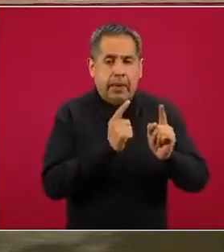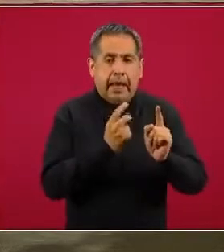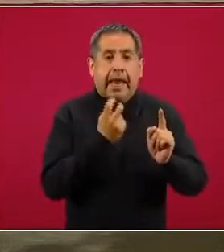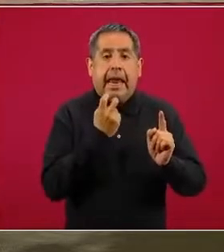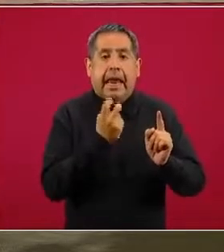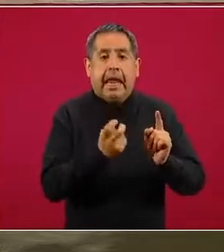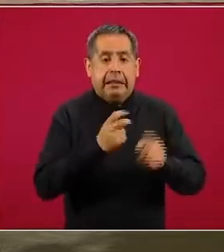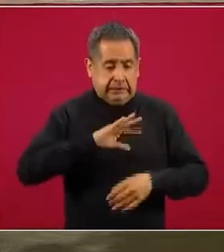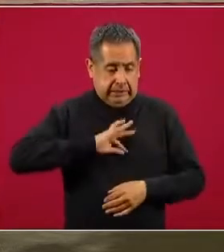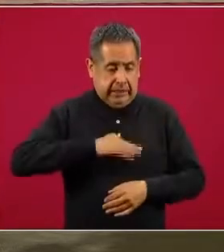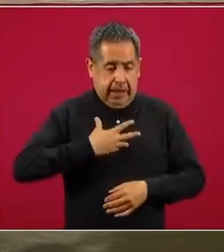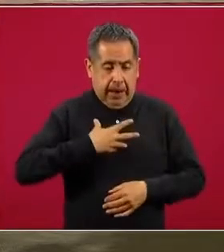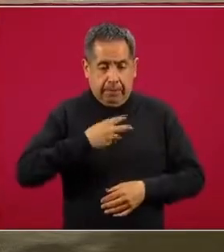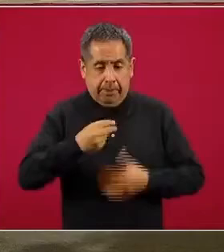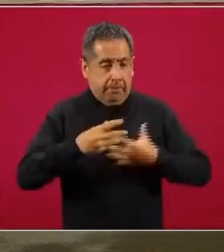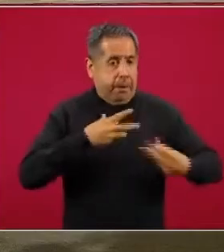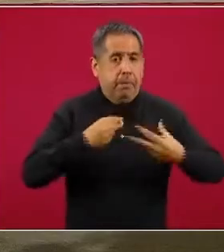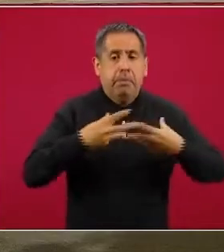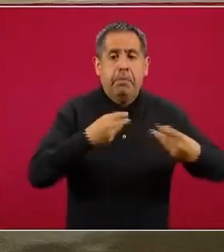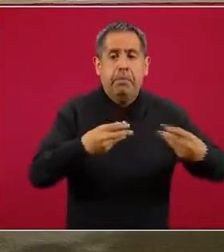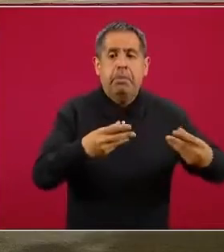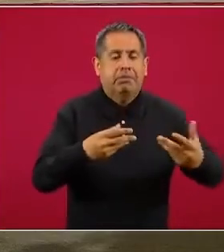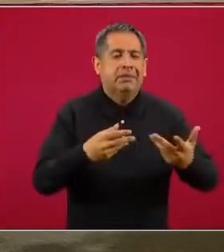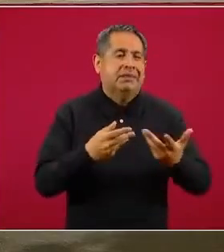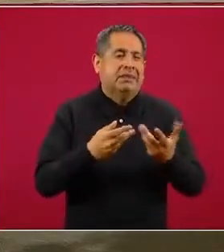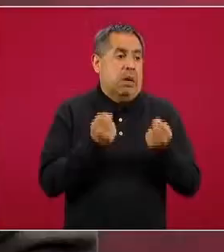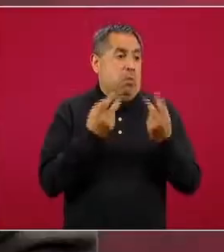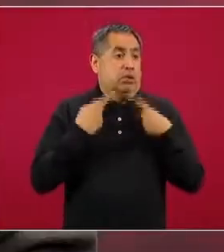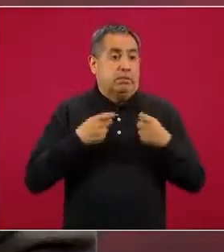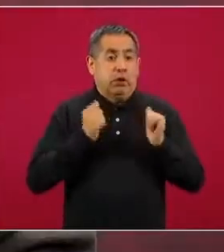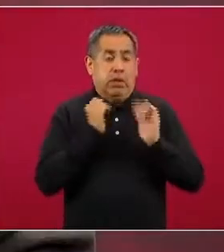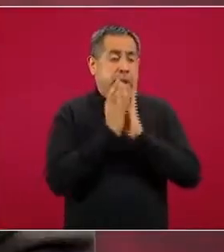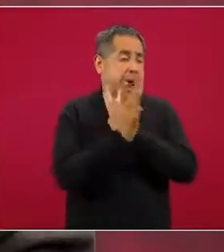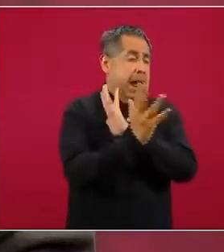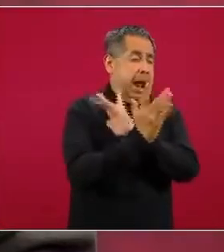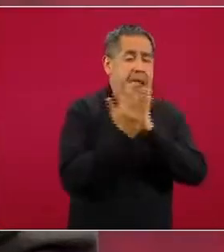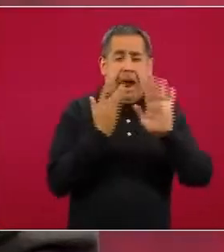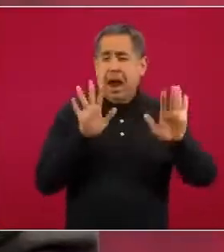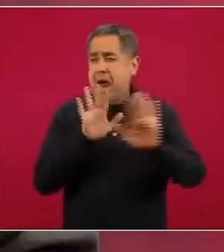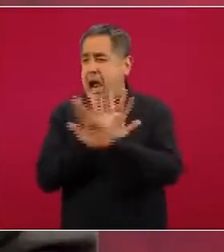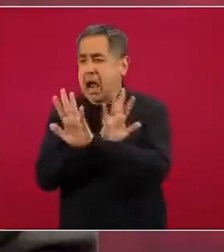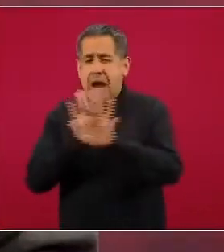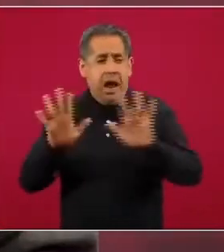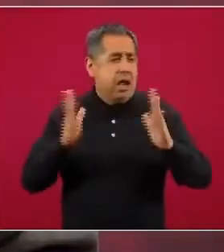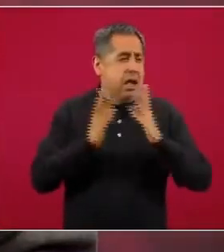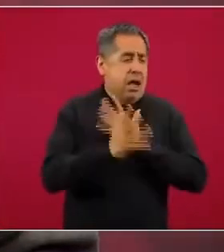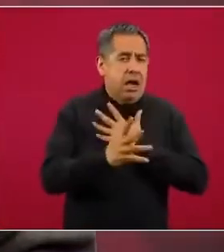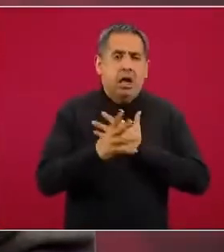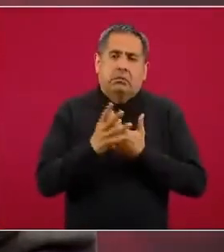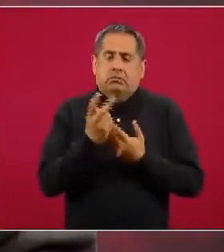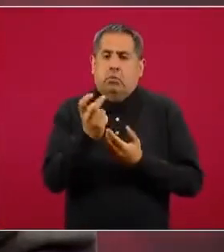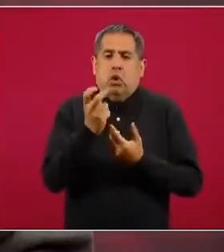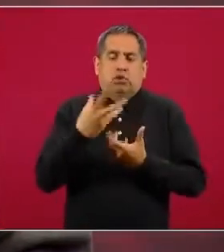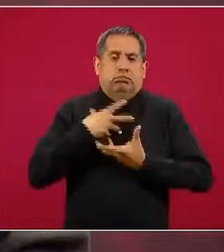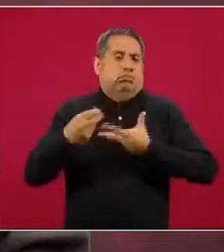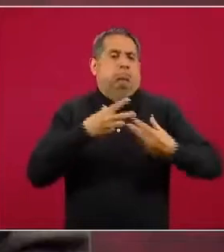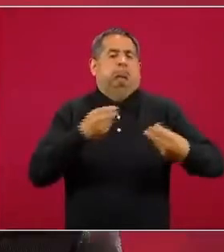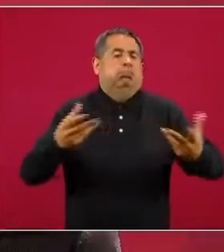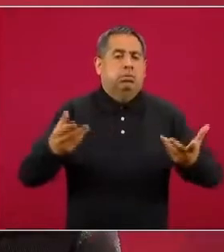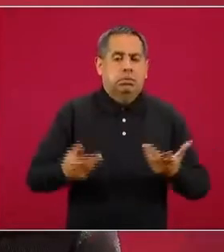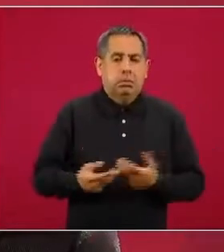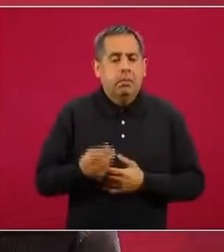de transmisión, sobre todo si es un número importante de personas que se desplazan y si lo hacen regularmente. Entonces, por esa razón